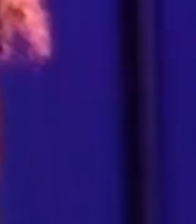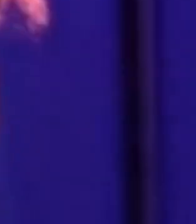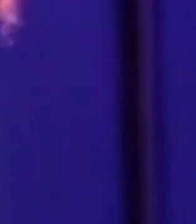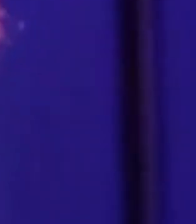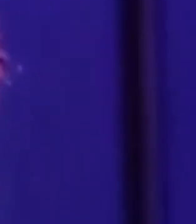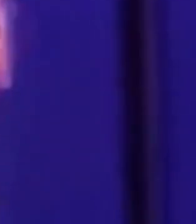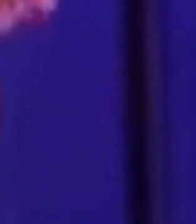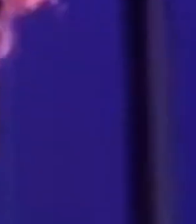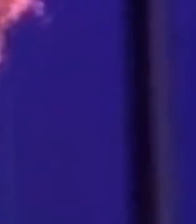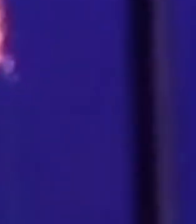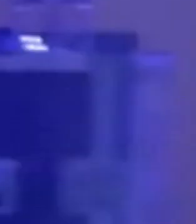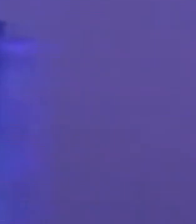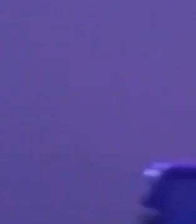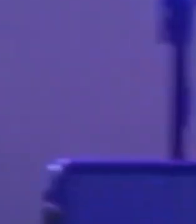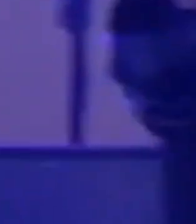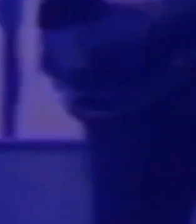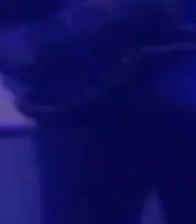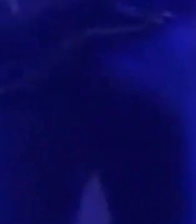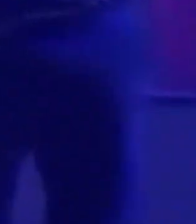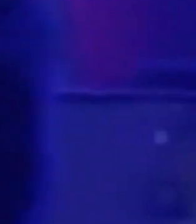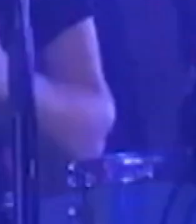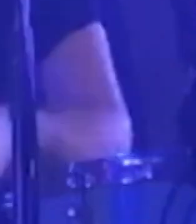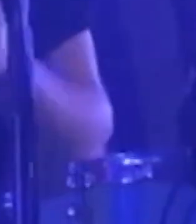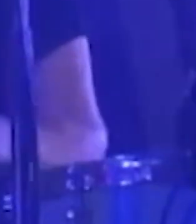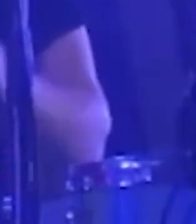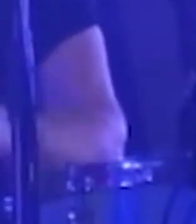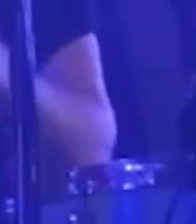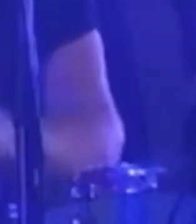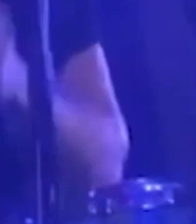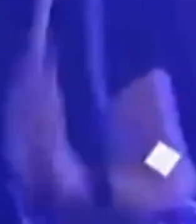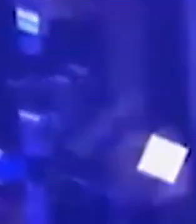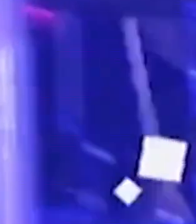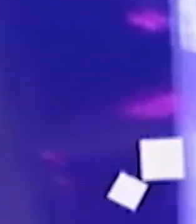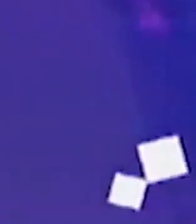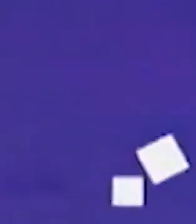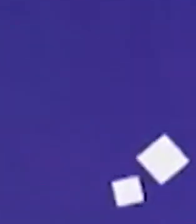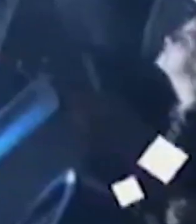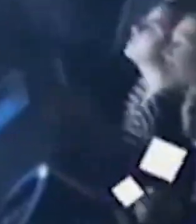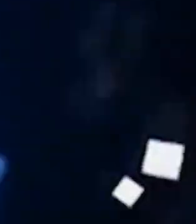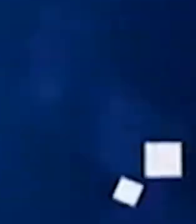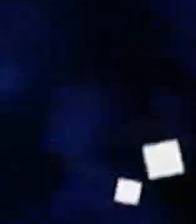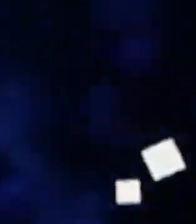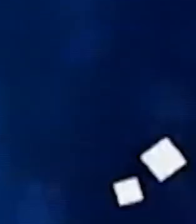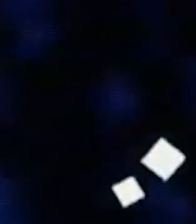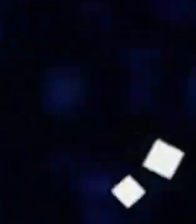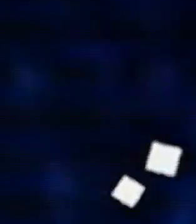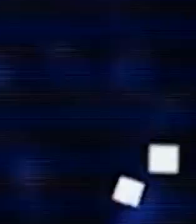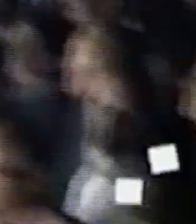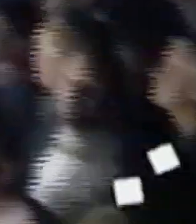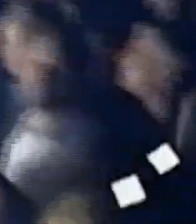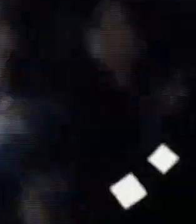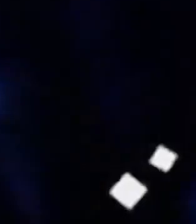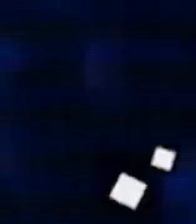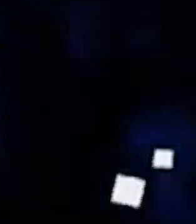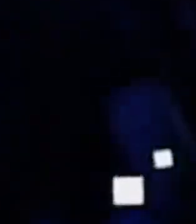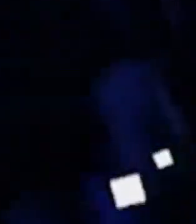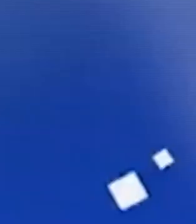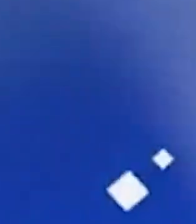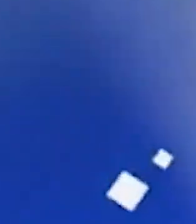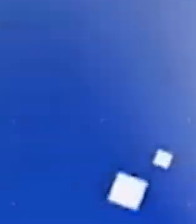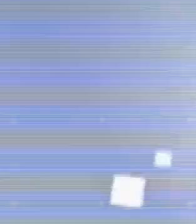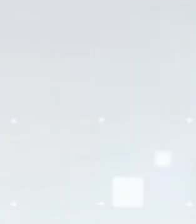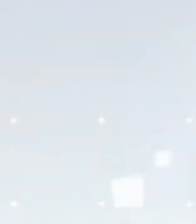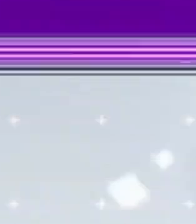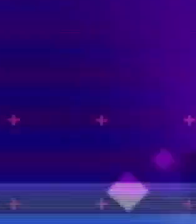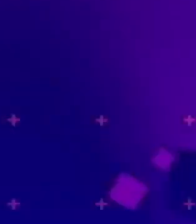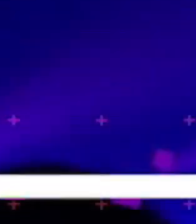valores. En vivo, sin filtros. Véalos en Europa en concierto, los sábados